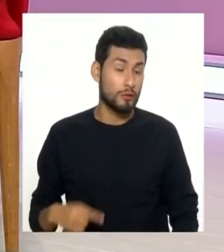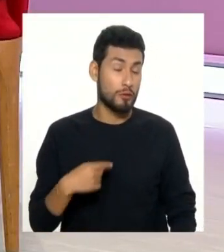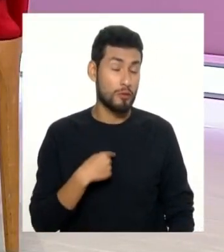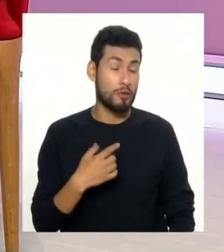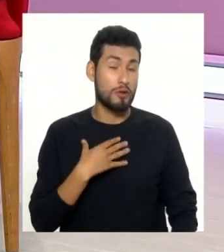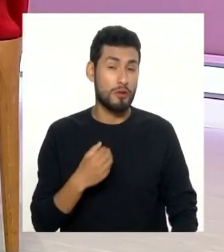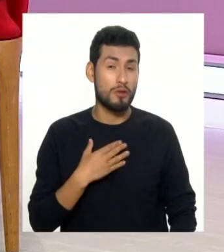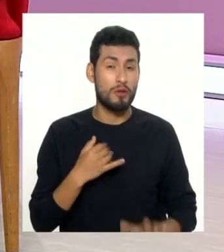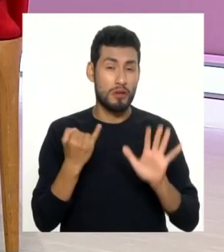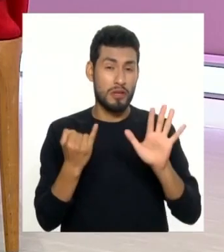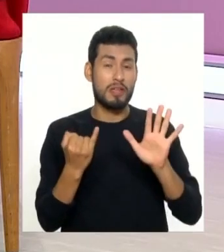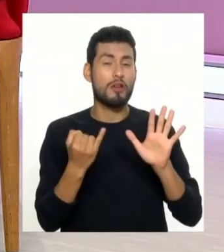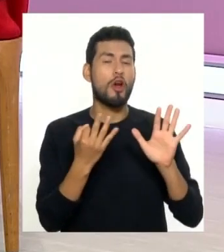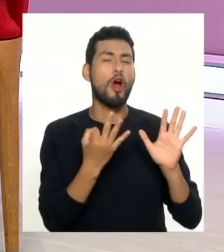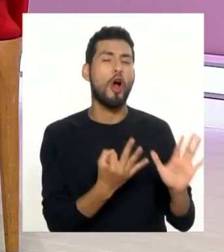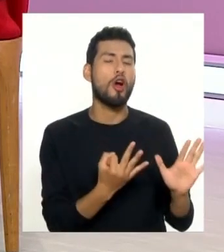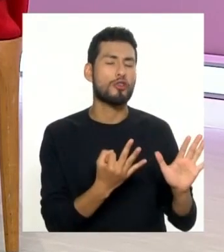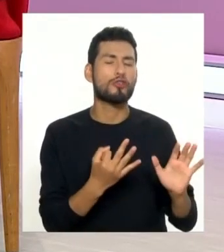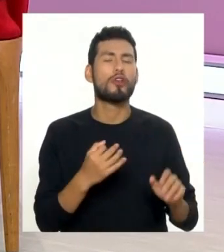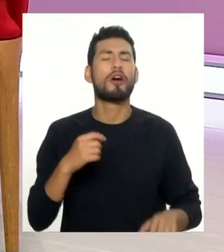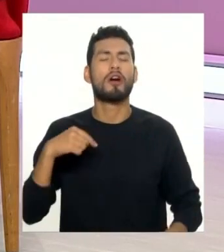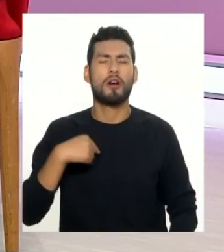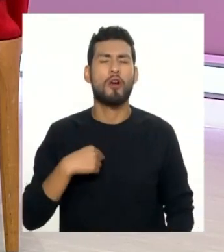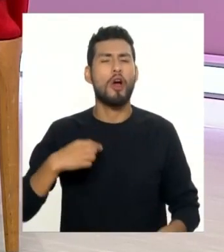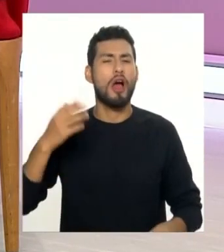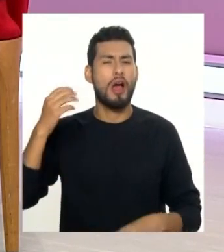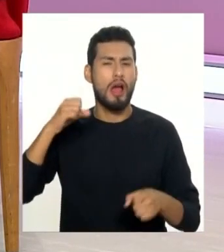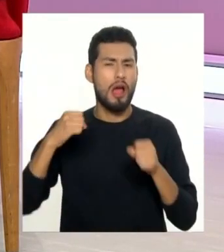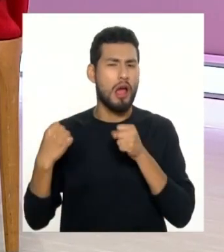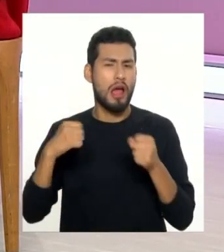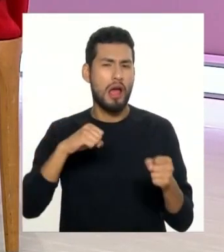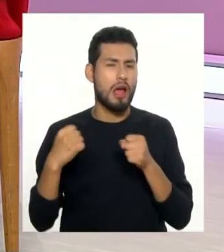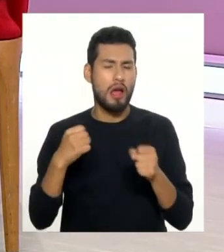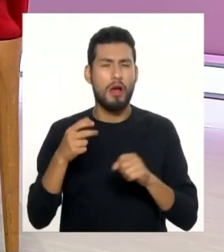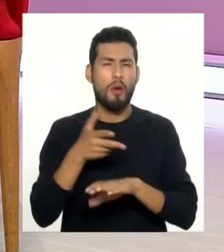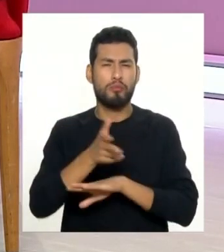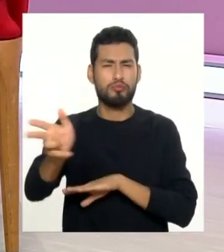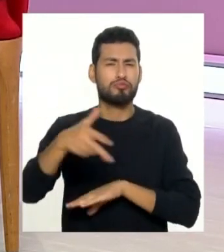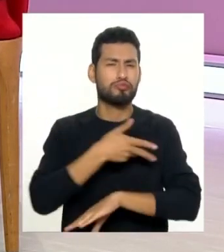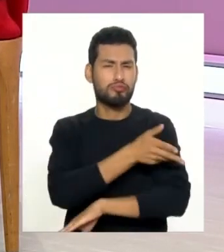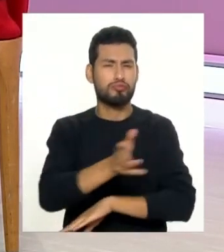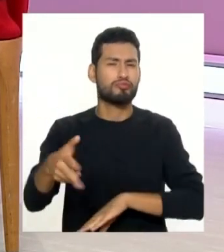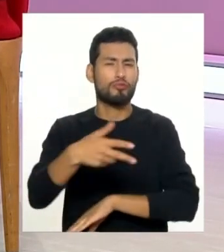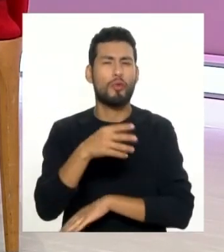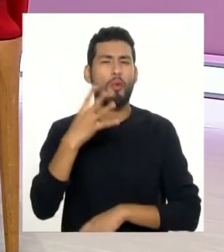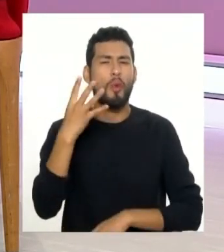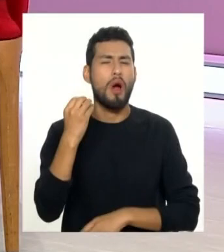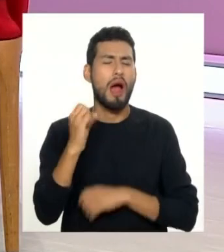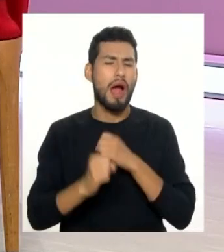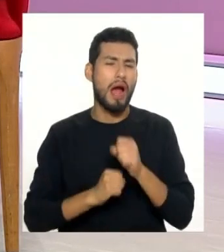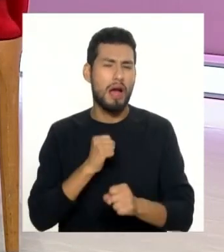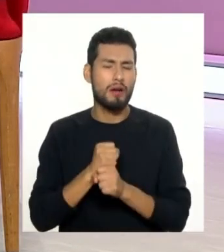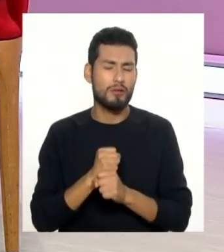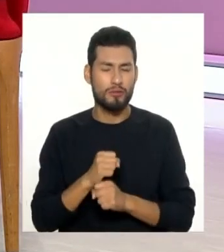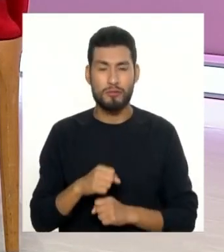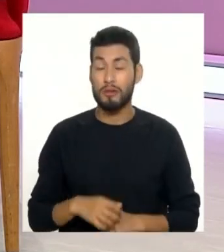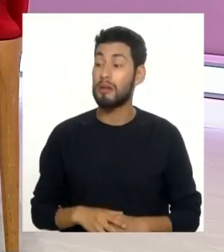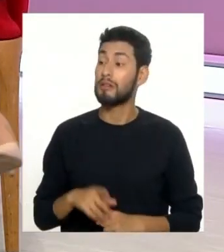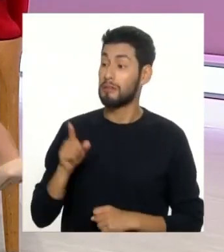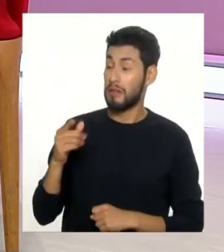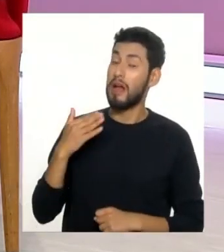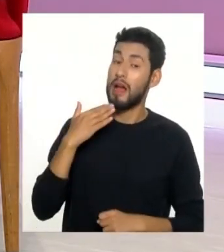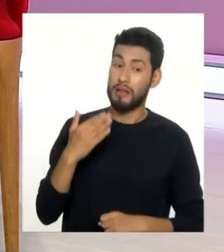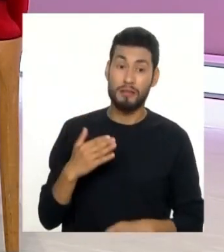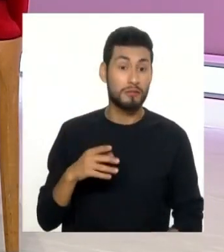tengo 68 años, yo soy chofer interprovincial, más de 40 años. Muy bien, gracias